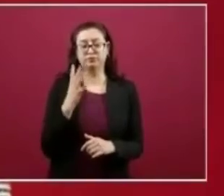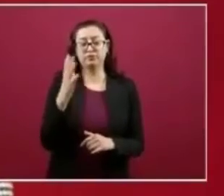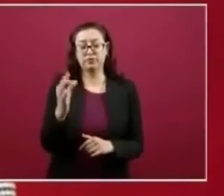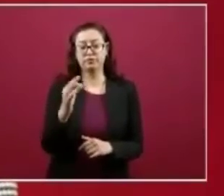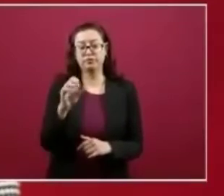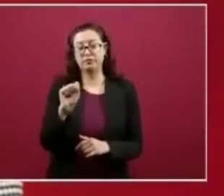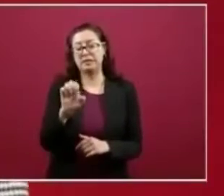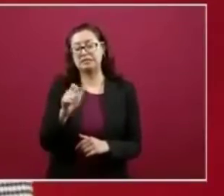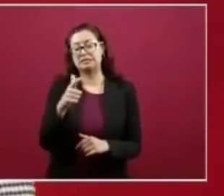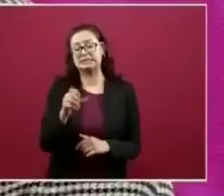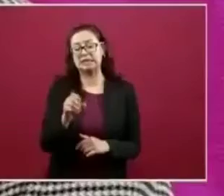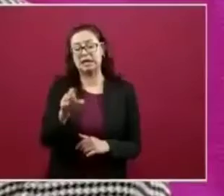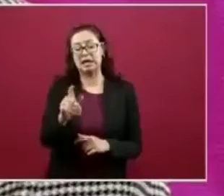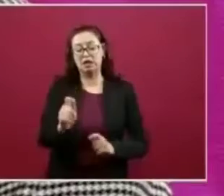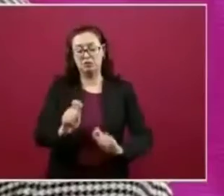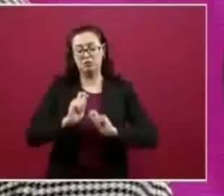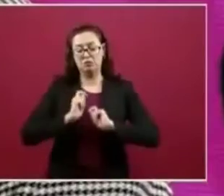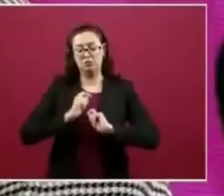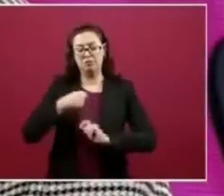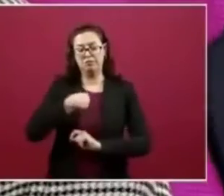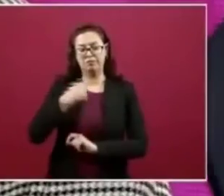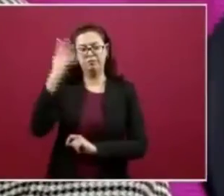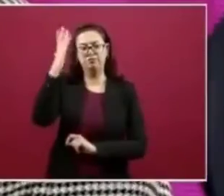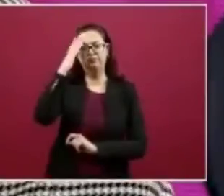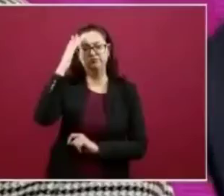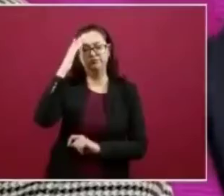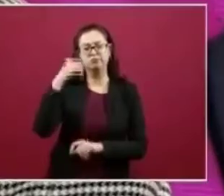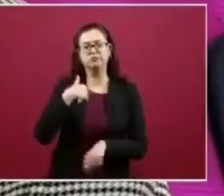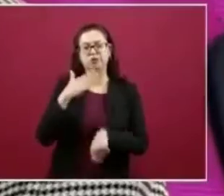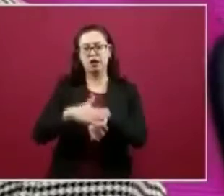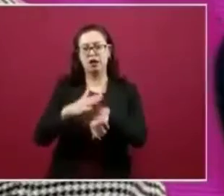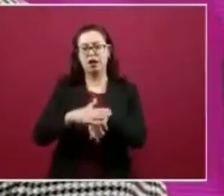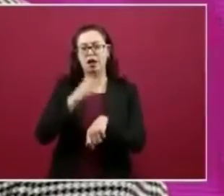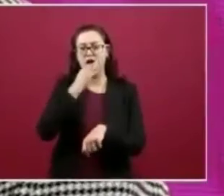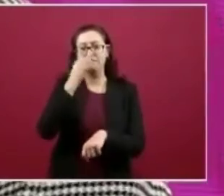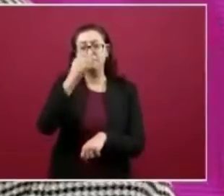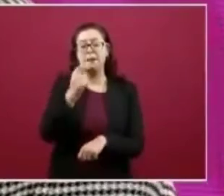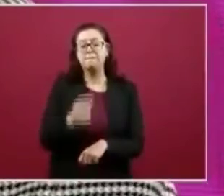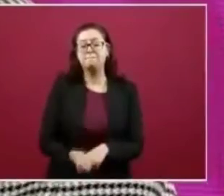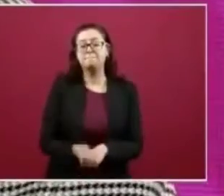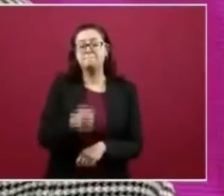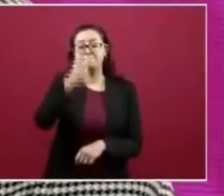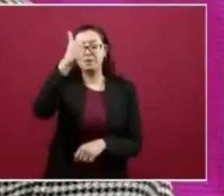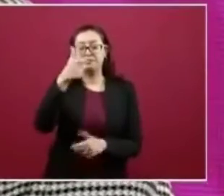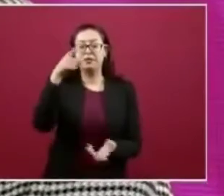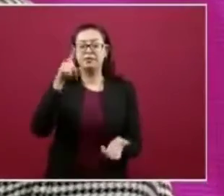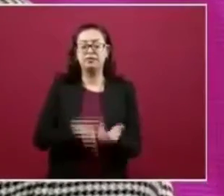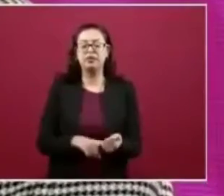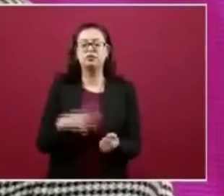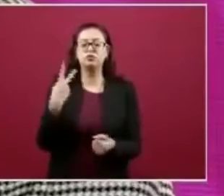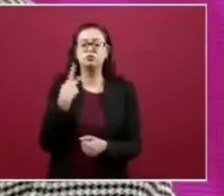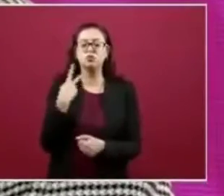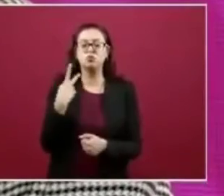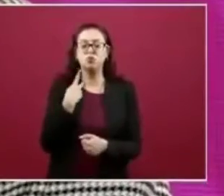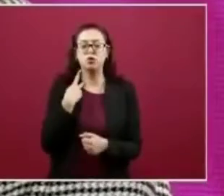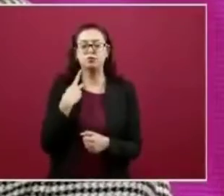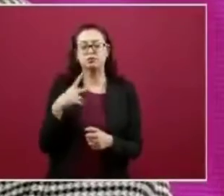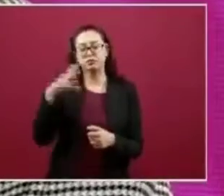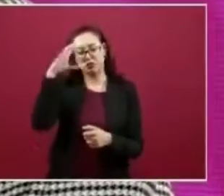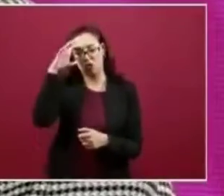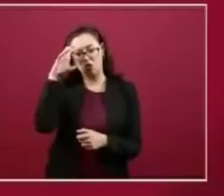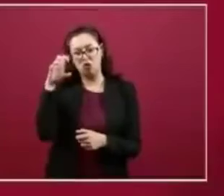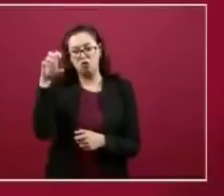de Gobernación por el señor presidente, señalé que era la primera vez en la historia que la política interior de México sería vista desde